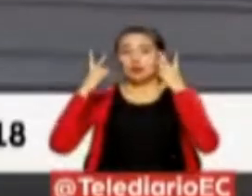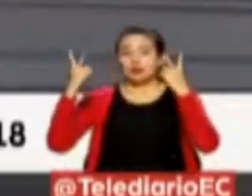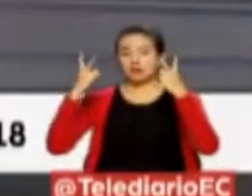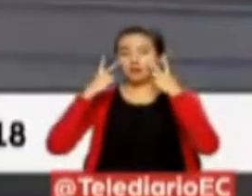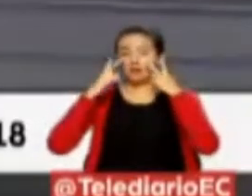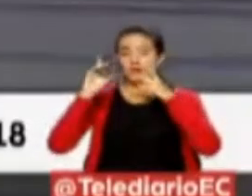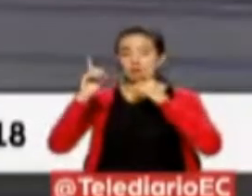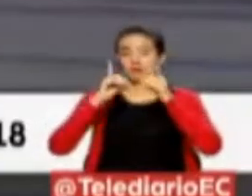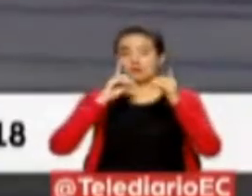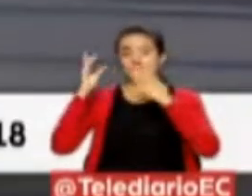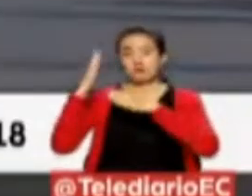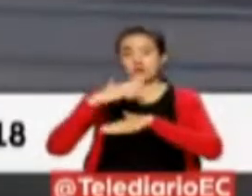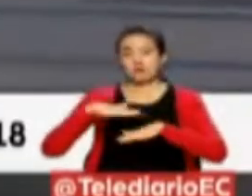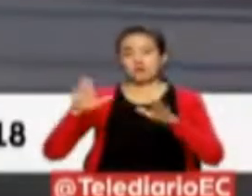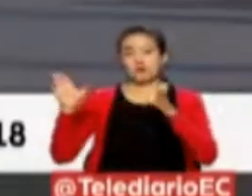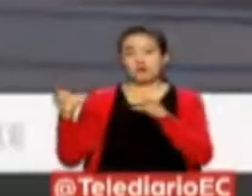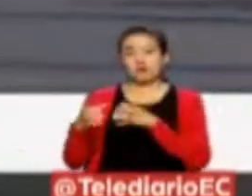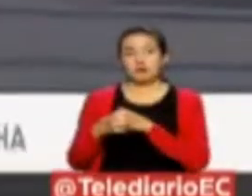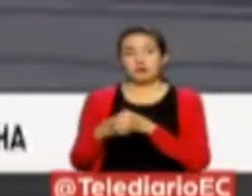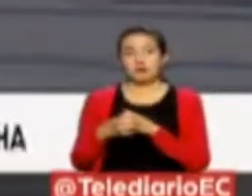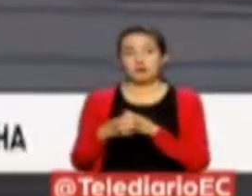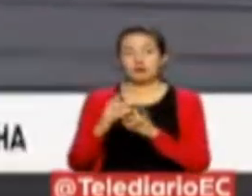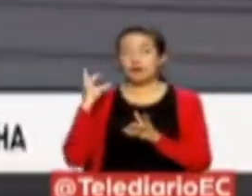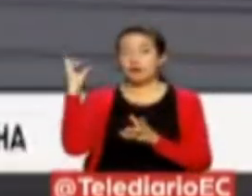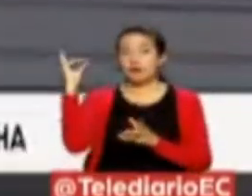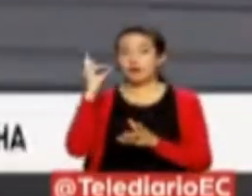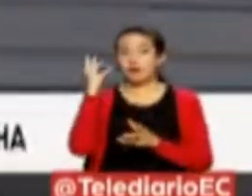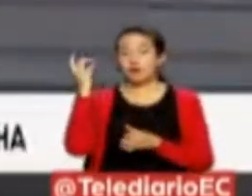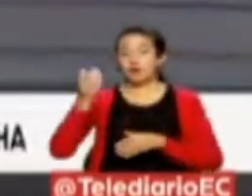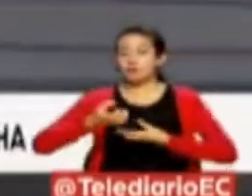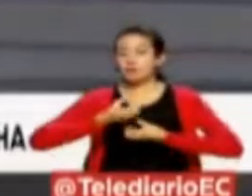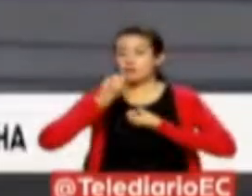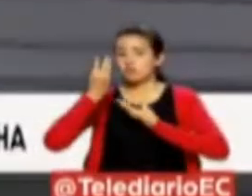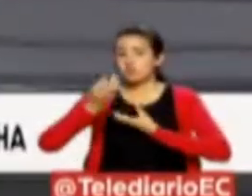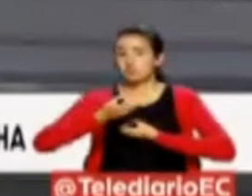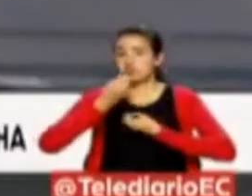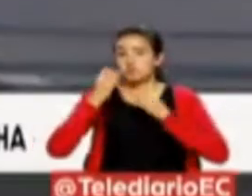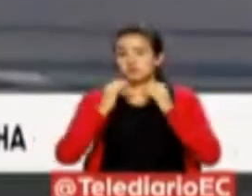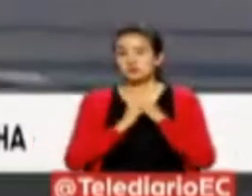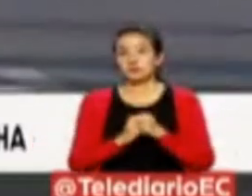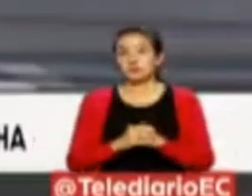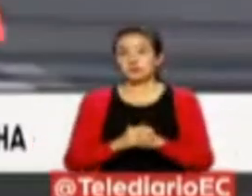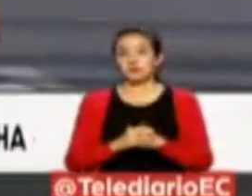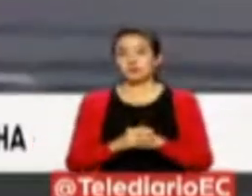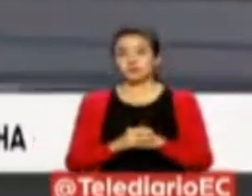dando cuenta de lo que ocurre en cochabamba informando a nuestras audiencias